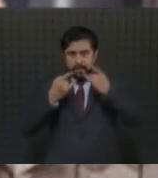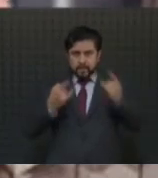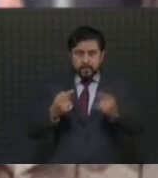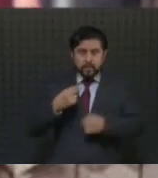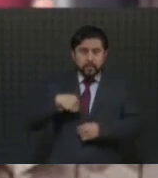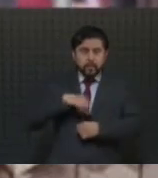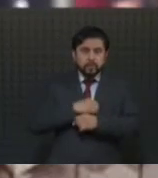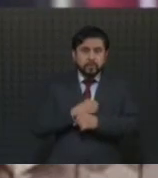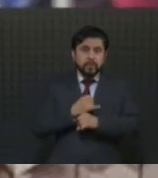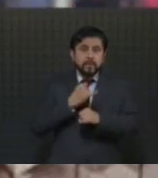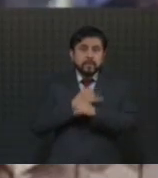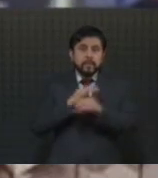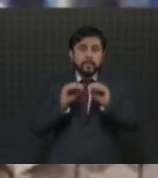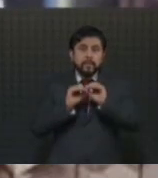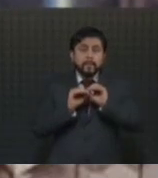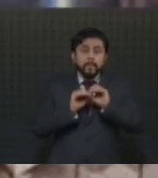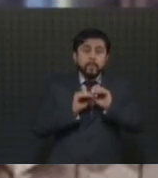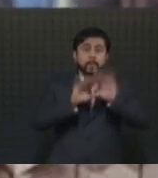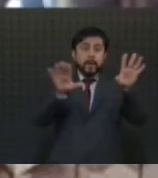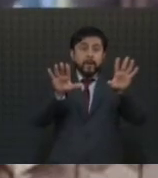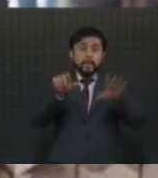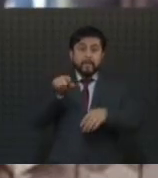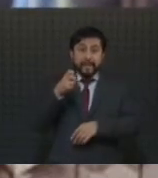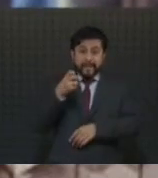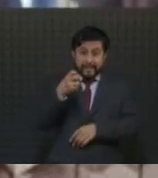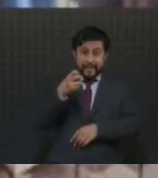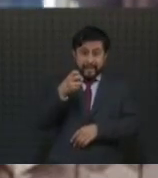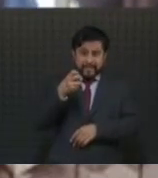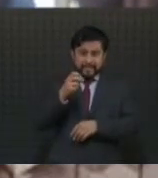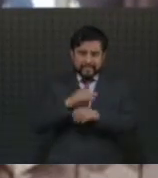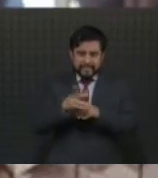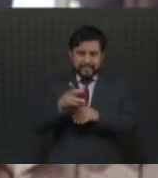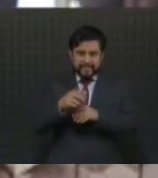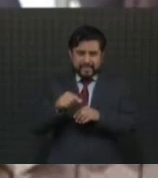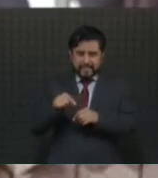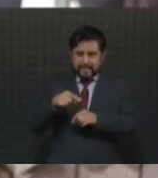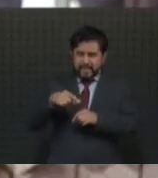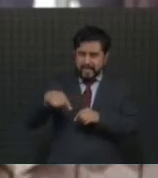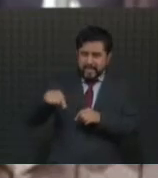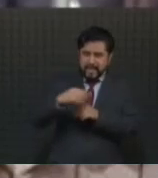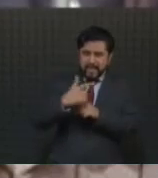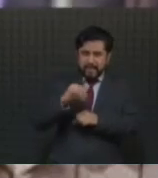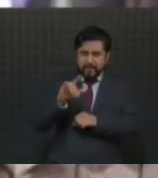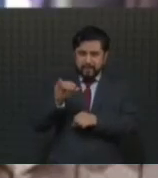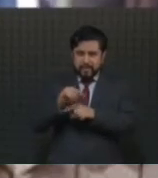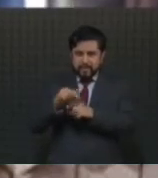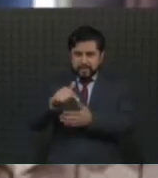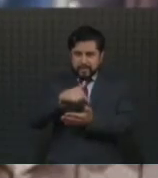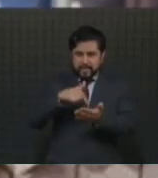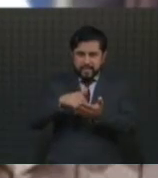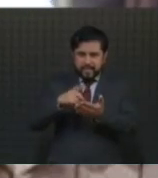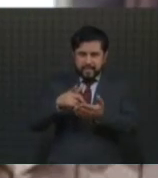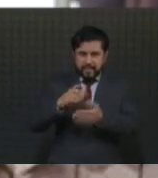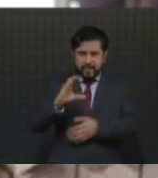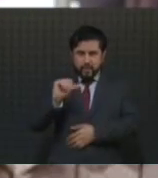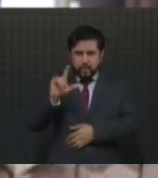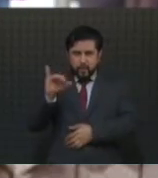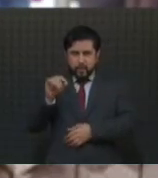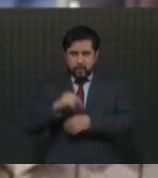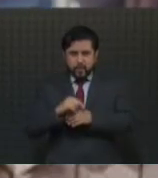que la glorieta de Colón, muy pronto, y ya cerca de este día 12 de octubre, que es el Día de la